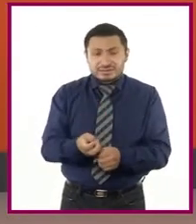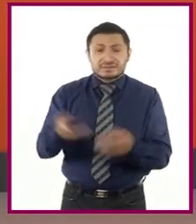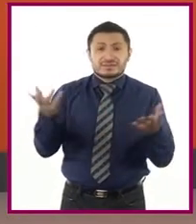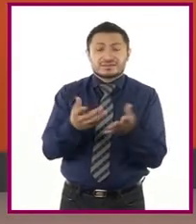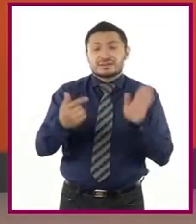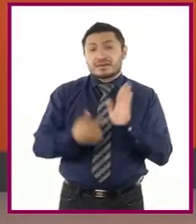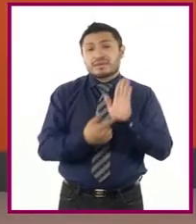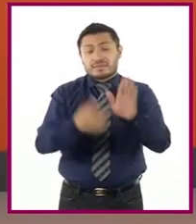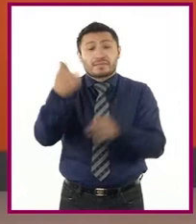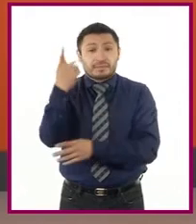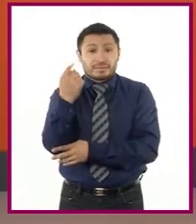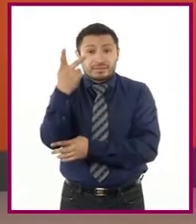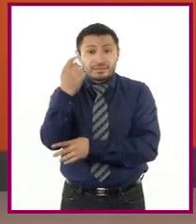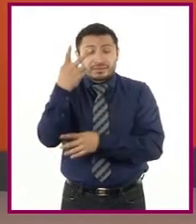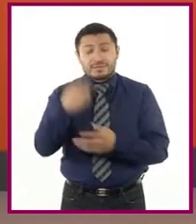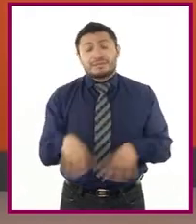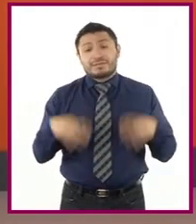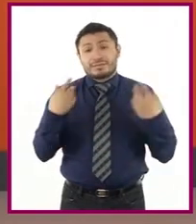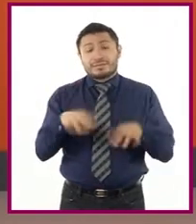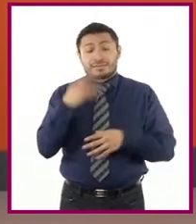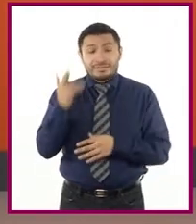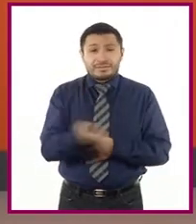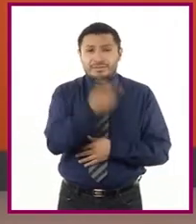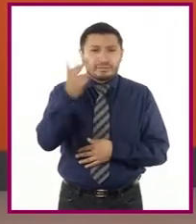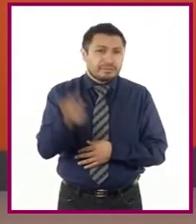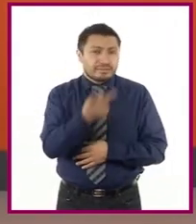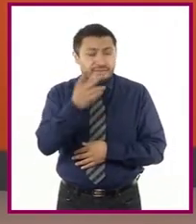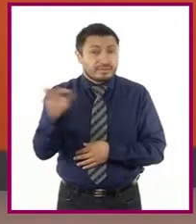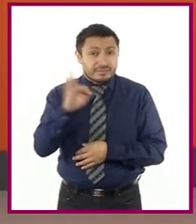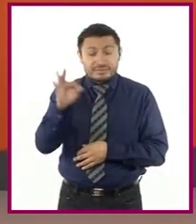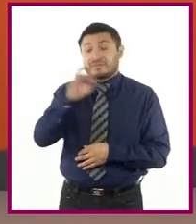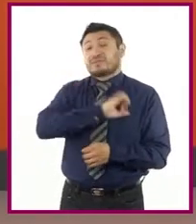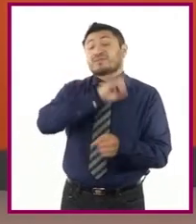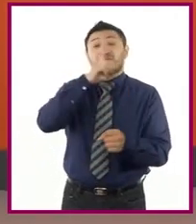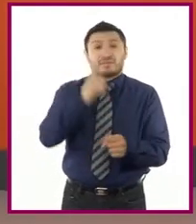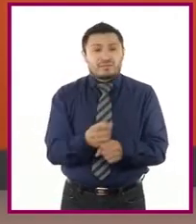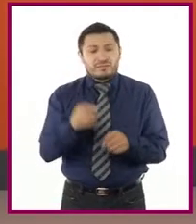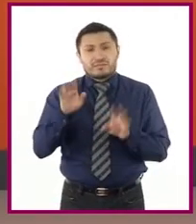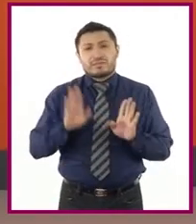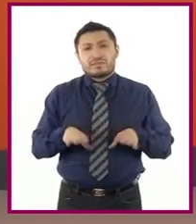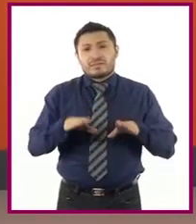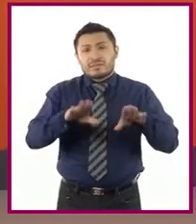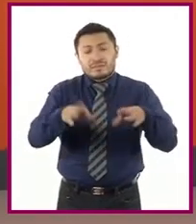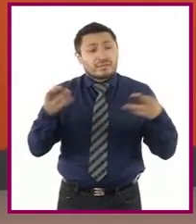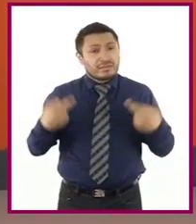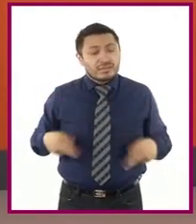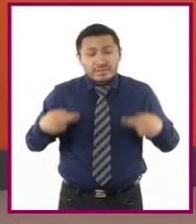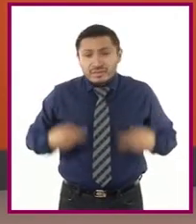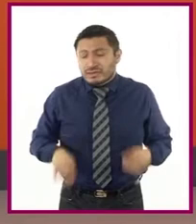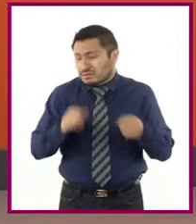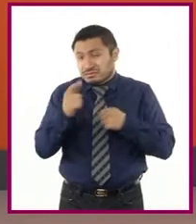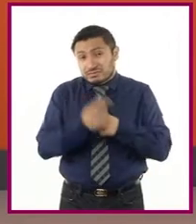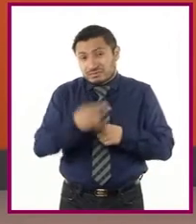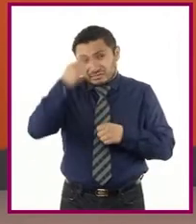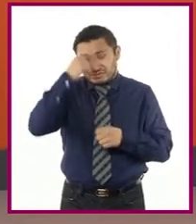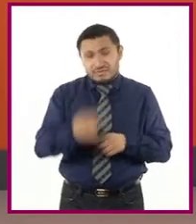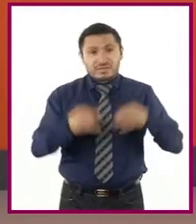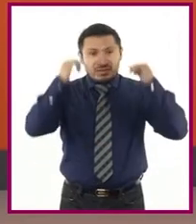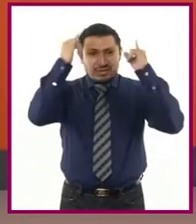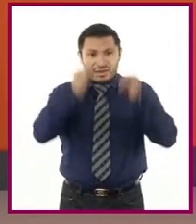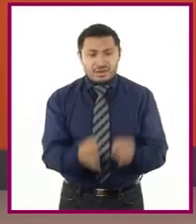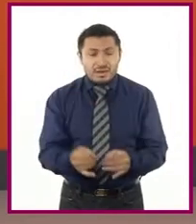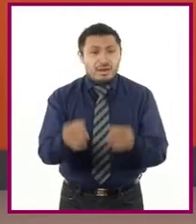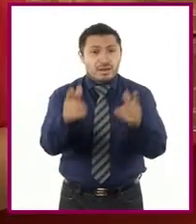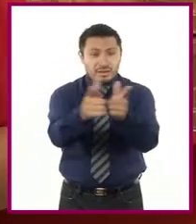presentación en televisión y les preguntaron si había la posibilidad de confeccionar alguna prenda que le diera identidad al